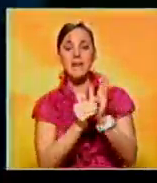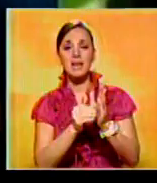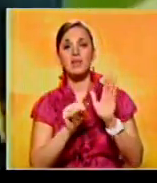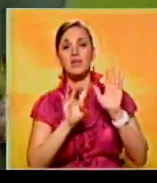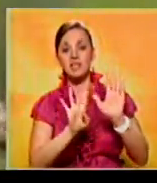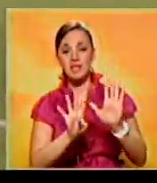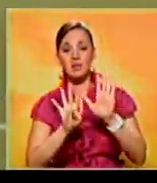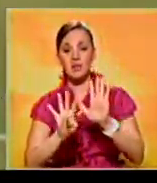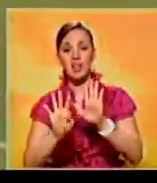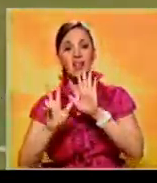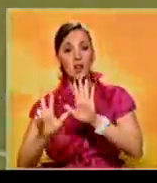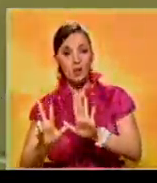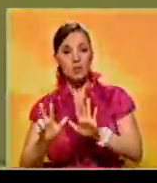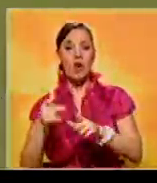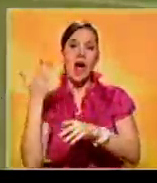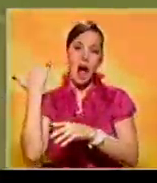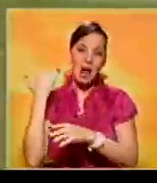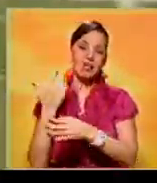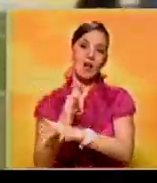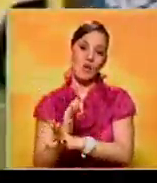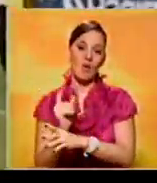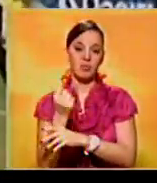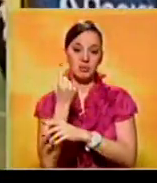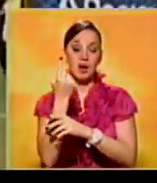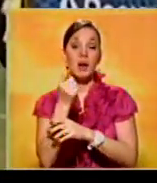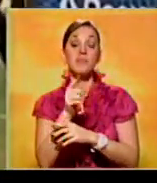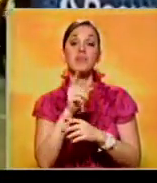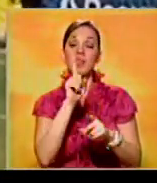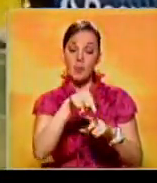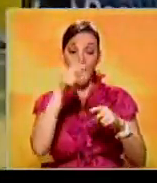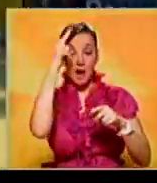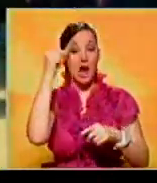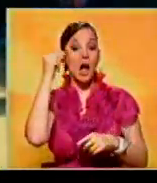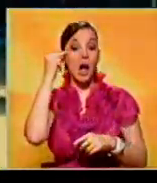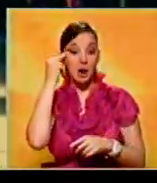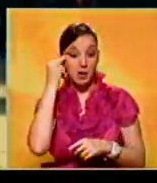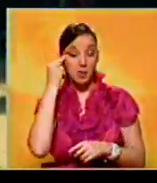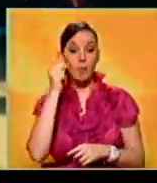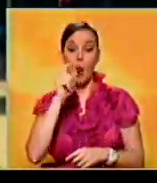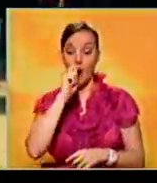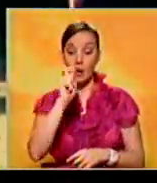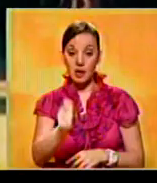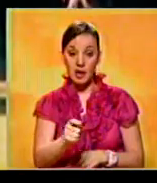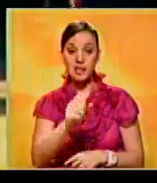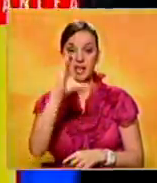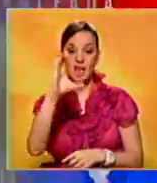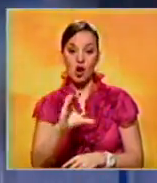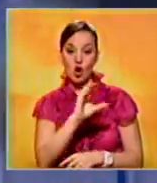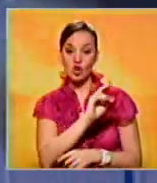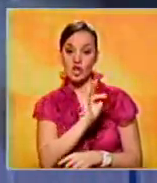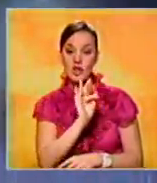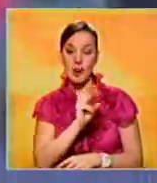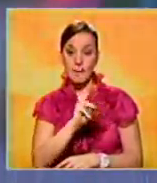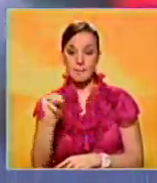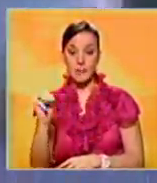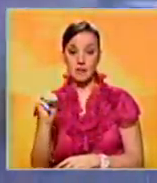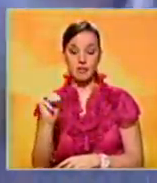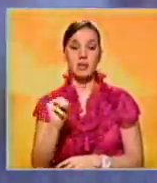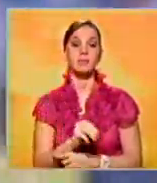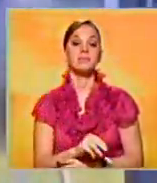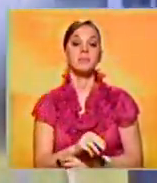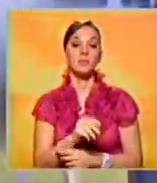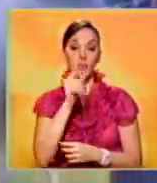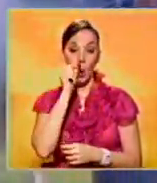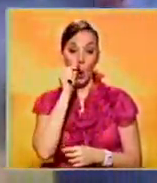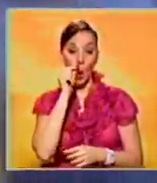recuerden ustedes, están anclados en el Grupo C junto a Japón, a Grecia y a Costa de Marfil. El seleccionador argentino